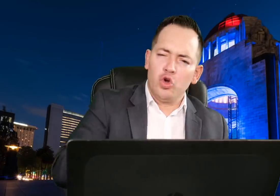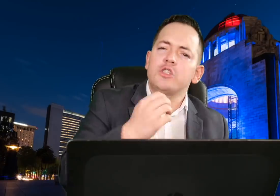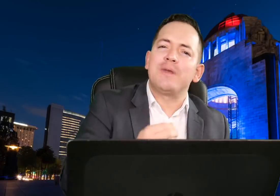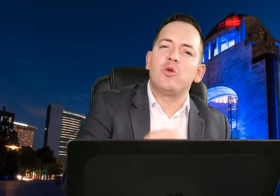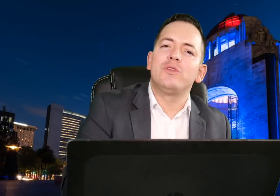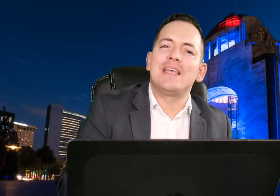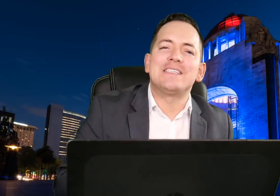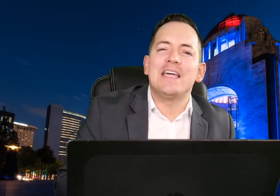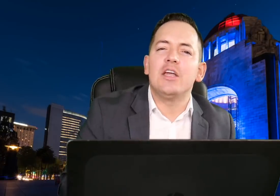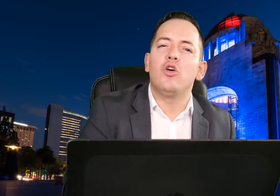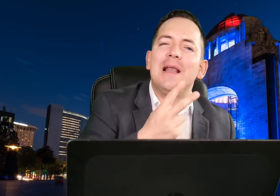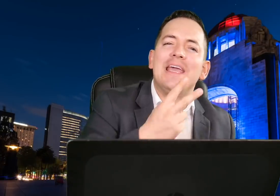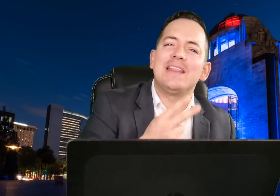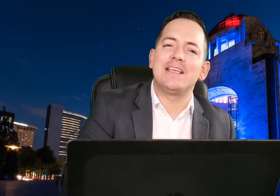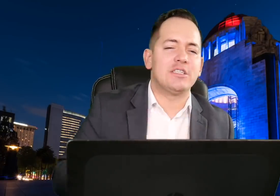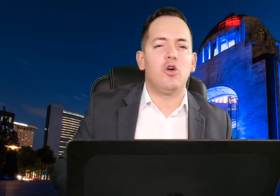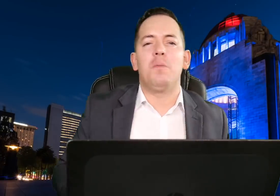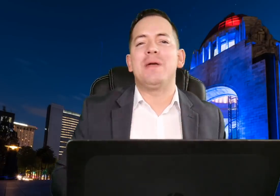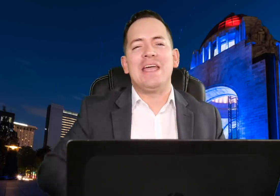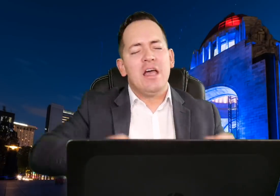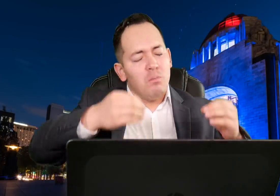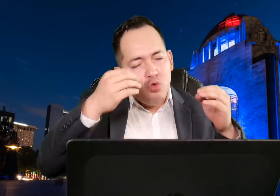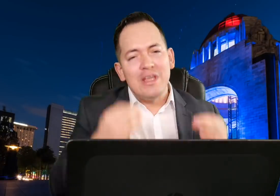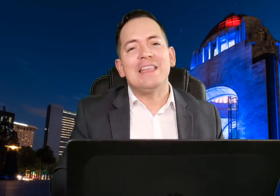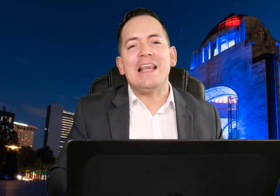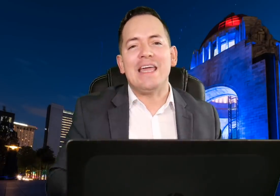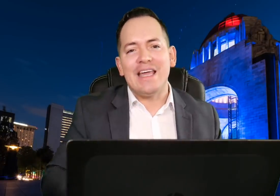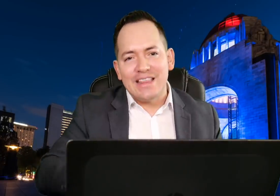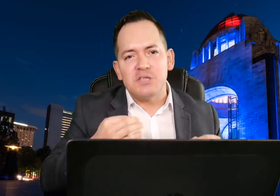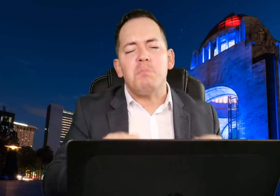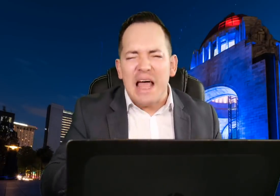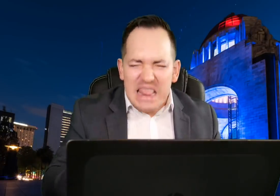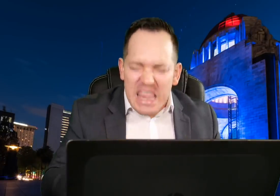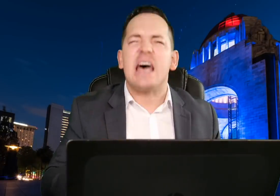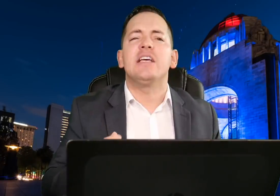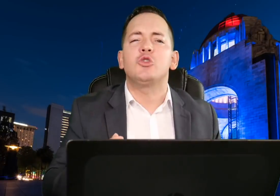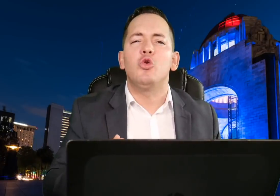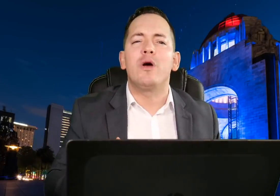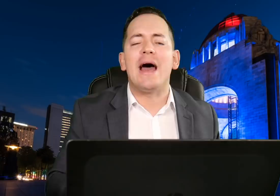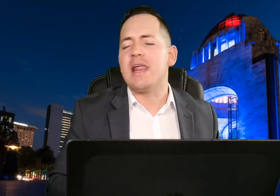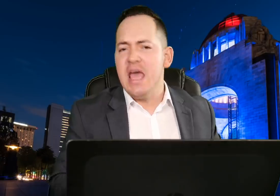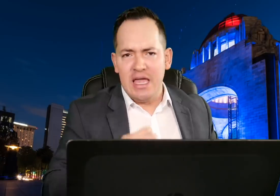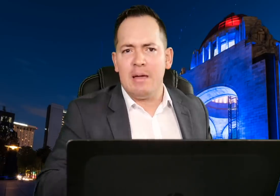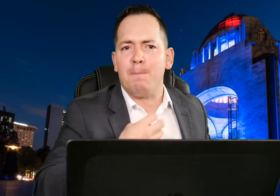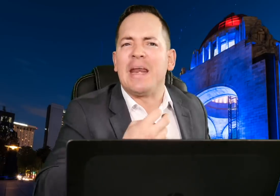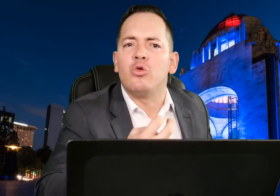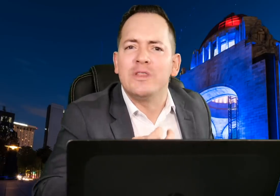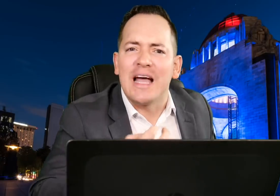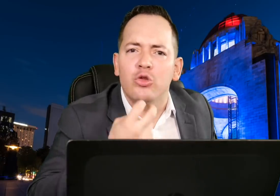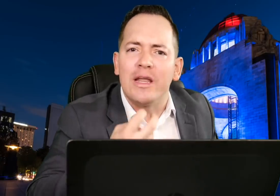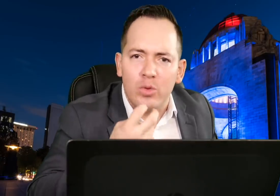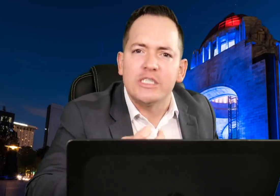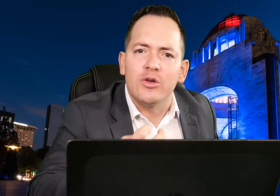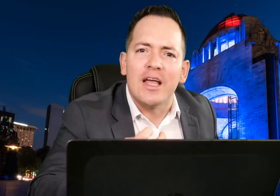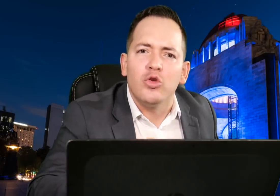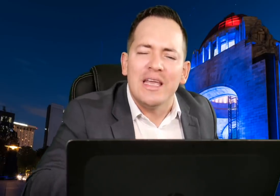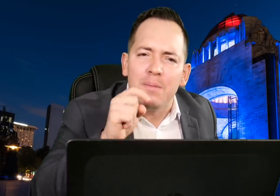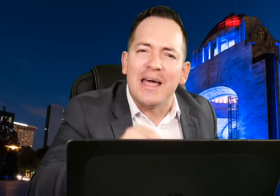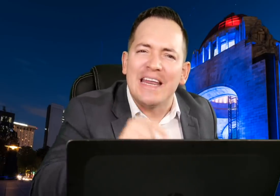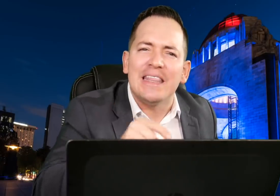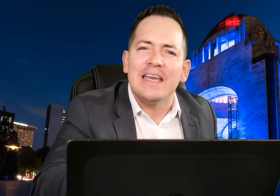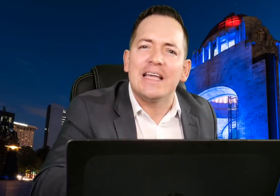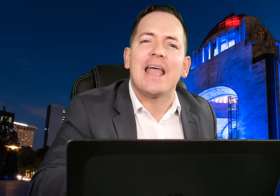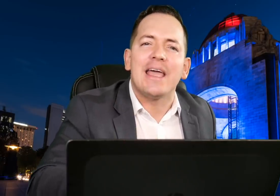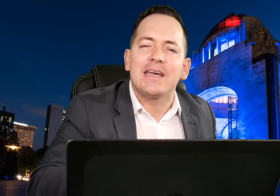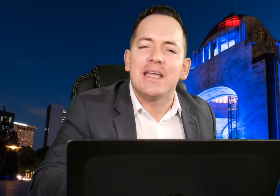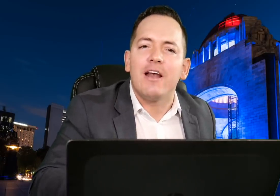dos preguntas que digo valientes nombres muy inteligentes plantada en su lugar y preguntándole cuestionándole